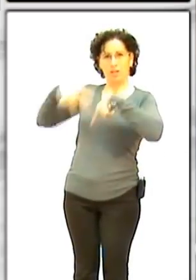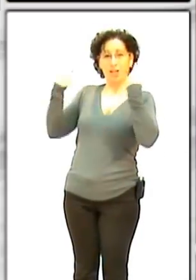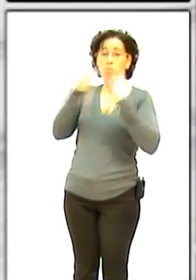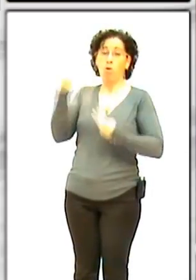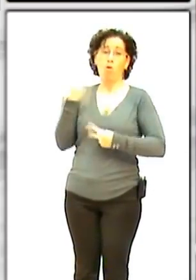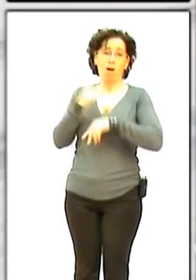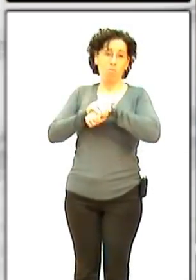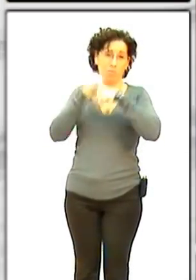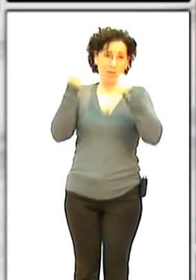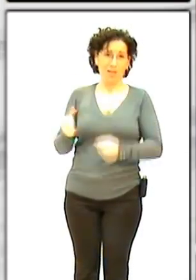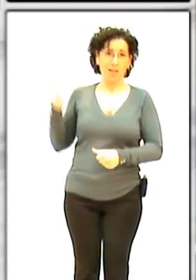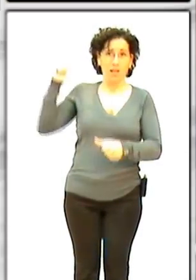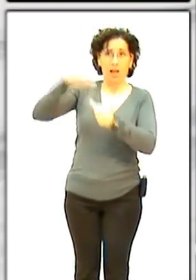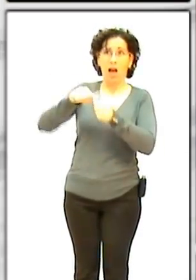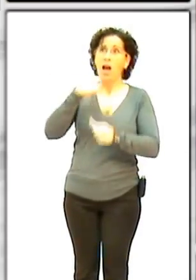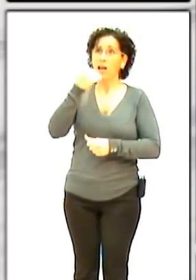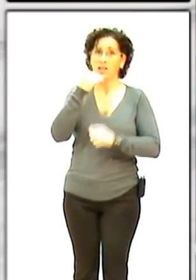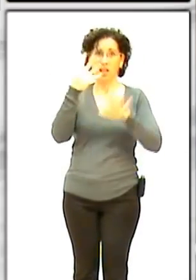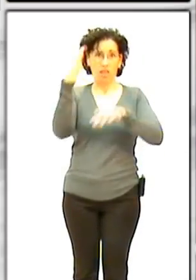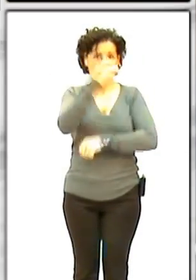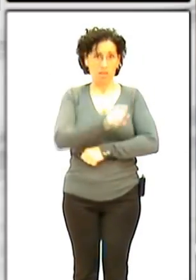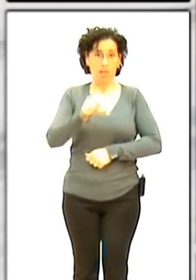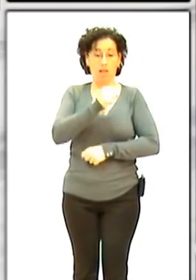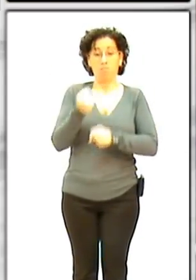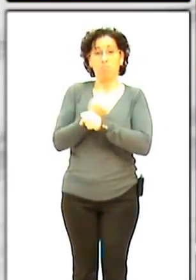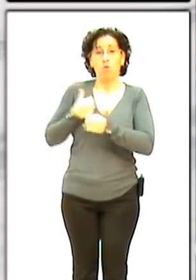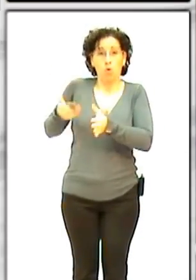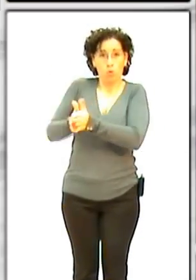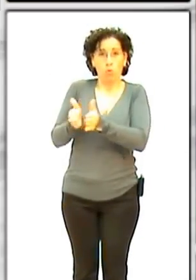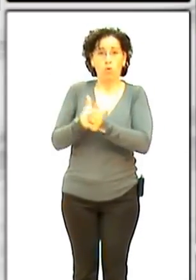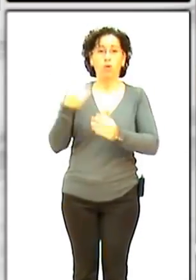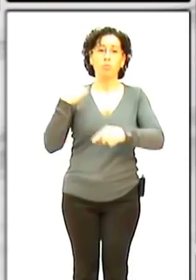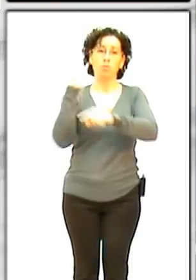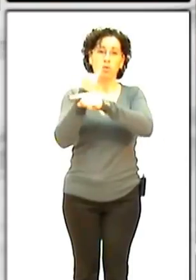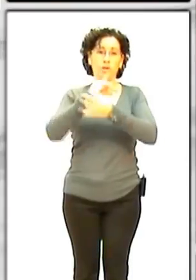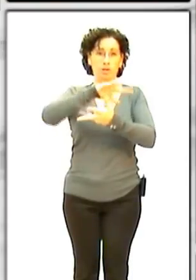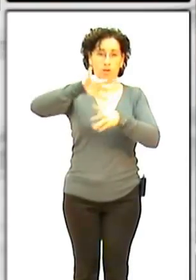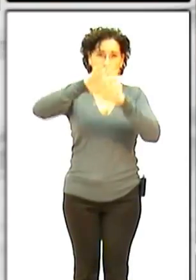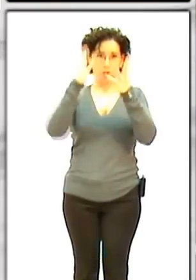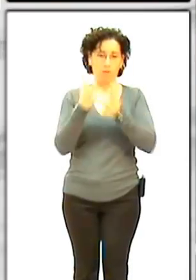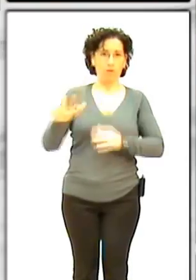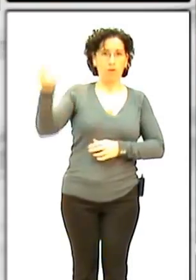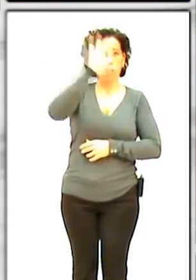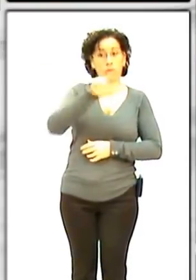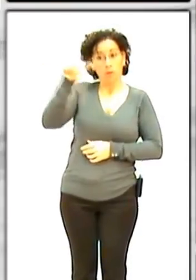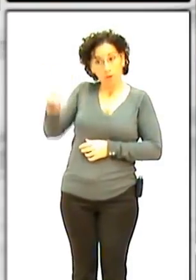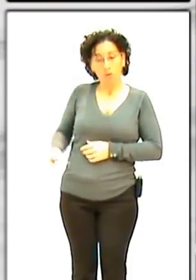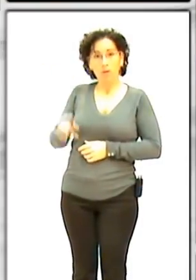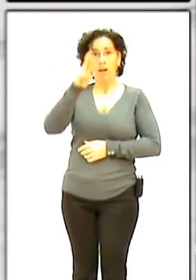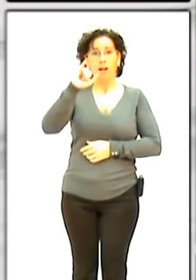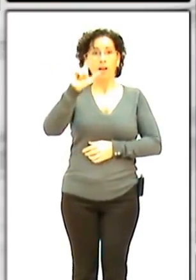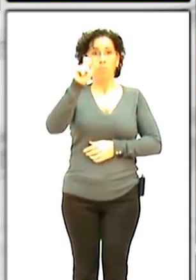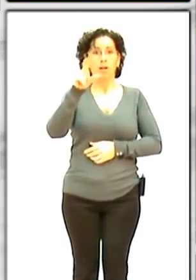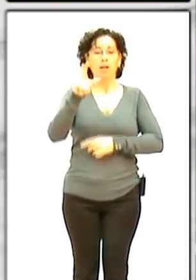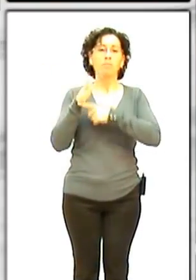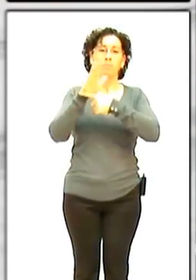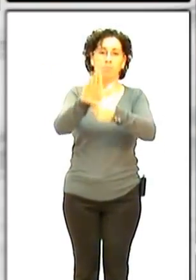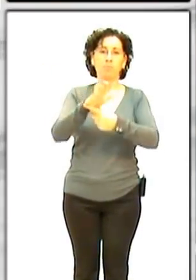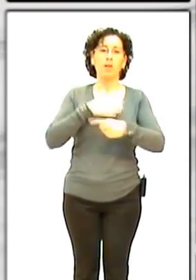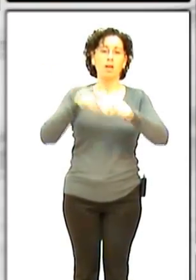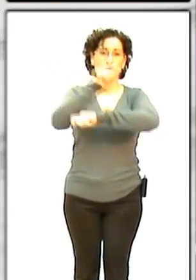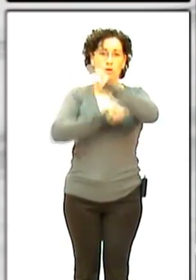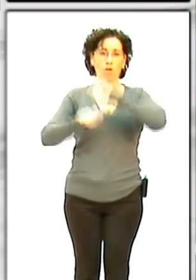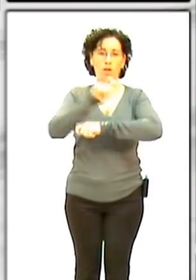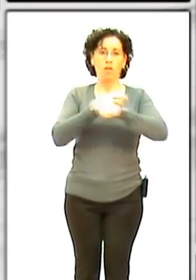ya desde hace una década prácticamente que hemos trabajado juntos en el Instituto Geográfico Nacional. Pilar Sánchez es representante de la Sociedad Española de